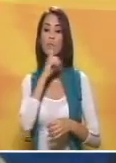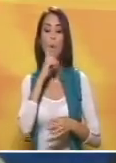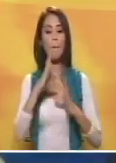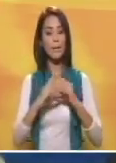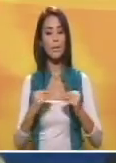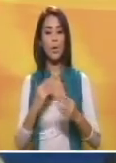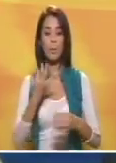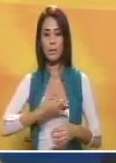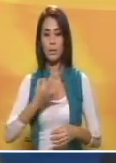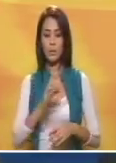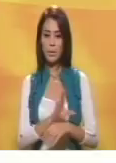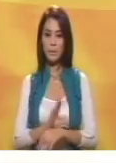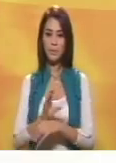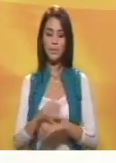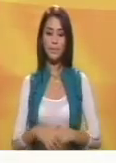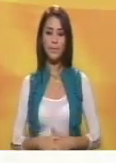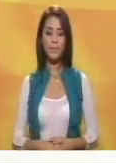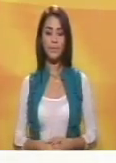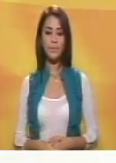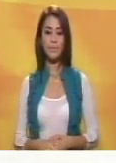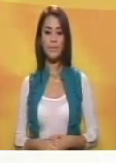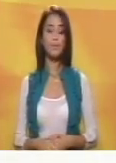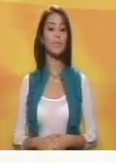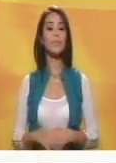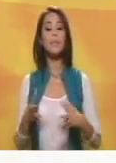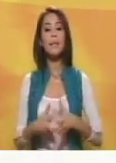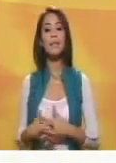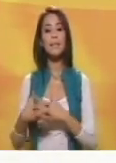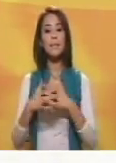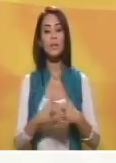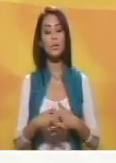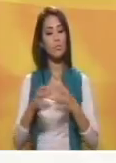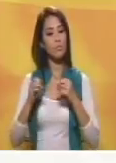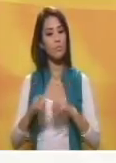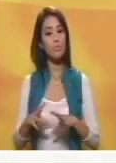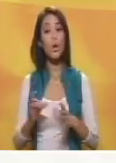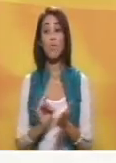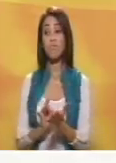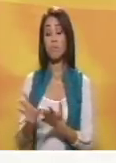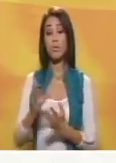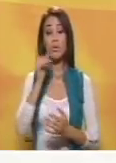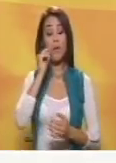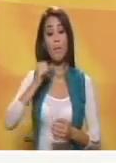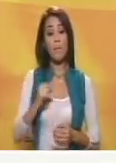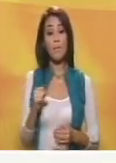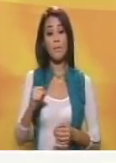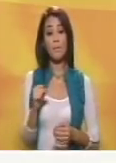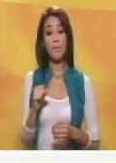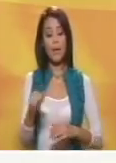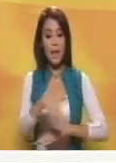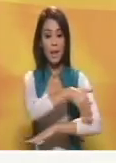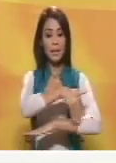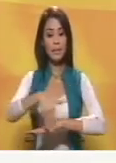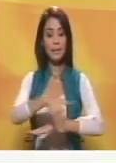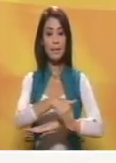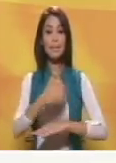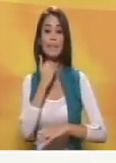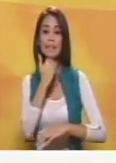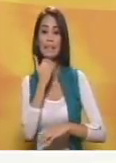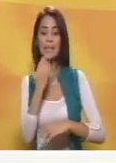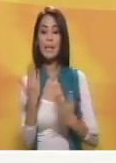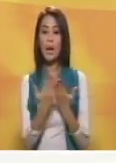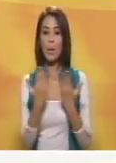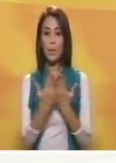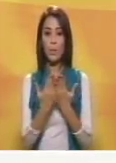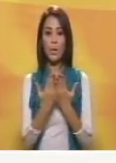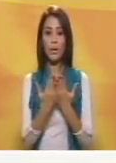seguridad en la región. En Estados Unidos fue suspendido un policía de la reserva que estuvo afuera de la escuela secundaria